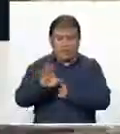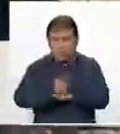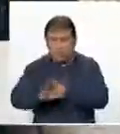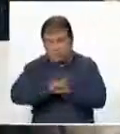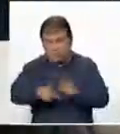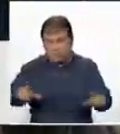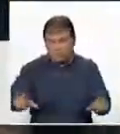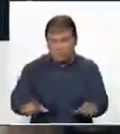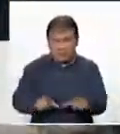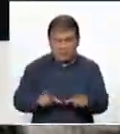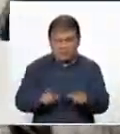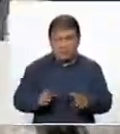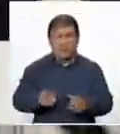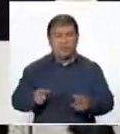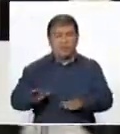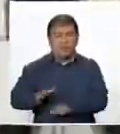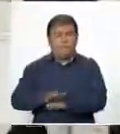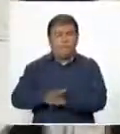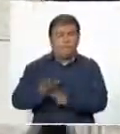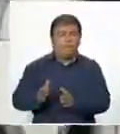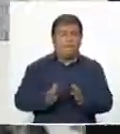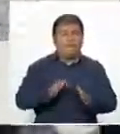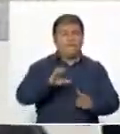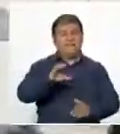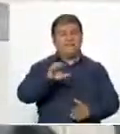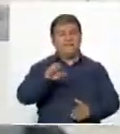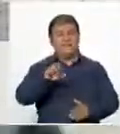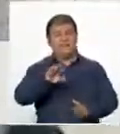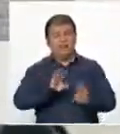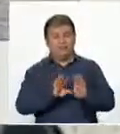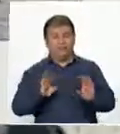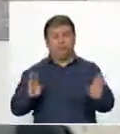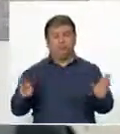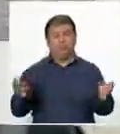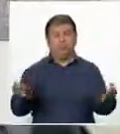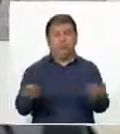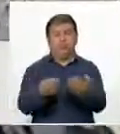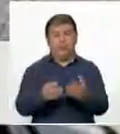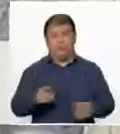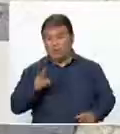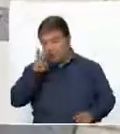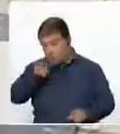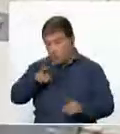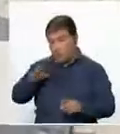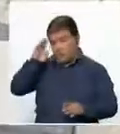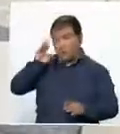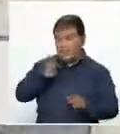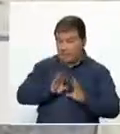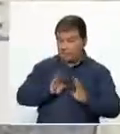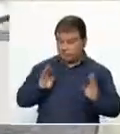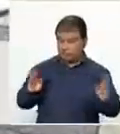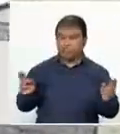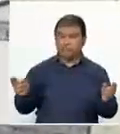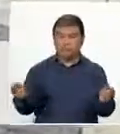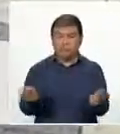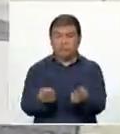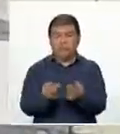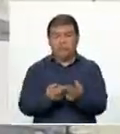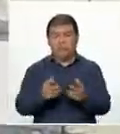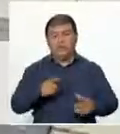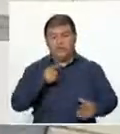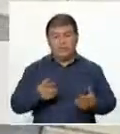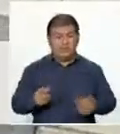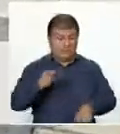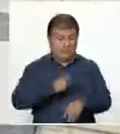como el plan cerco, que es buscar a estas personas que iniciaron la balacera, ¿no? Ahora, lo que se ve es que ahí ya la policía ha acordonado, puesto ahí el cinto de seguridad, porque ese momento